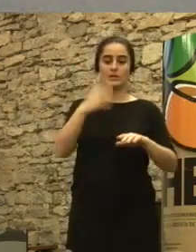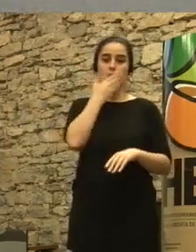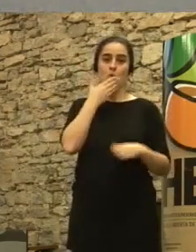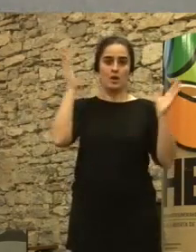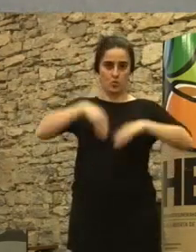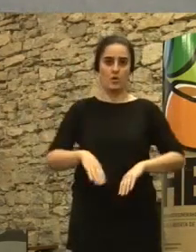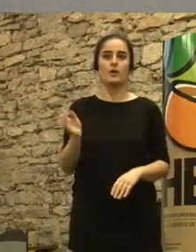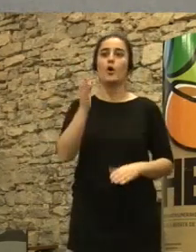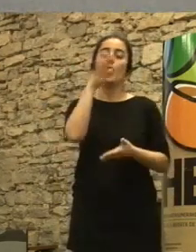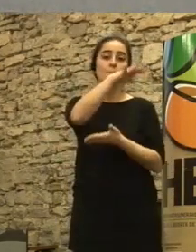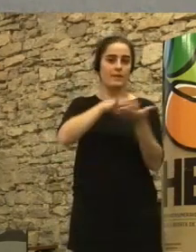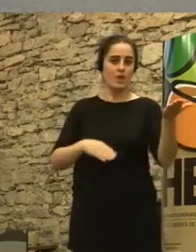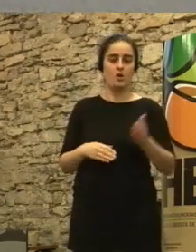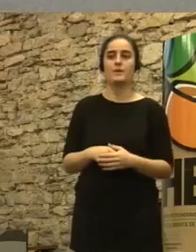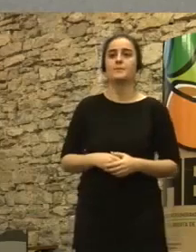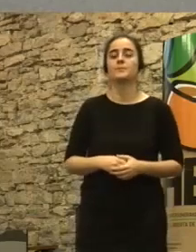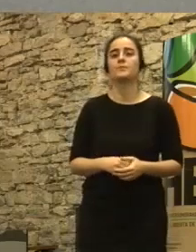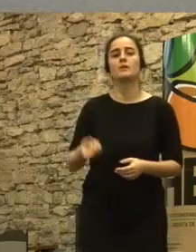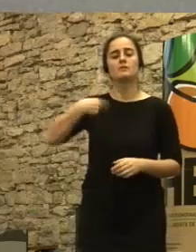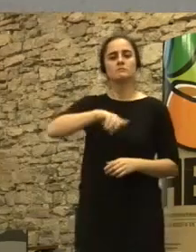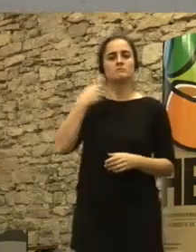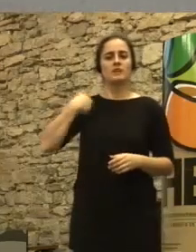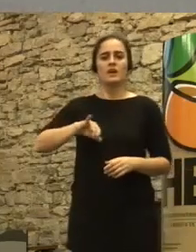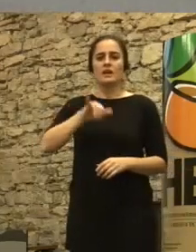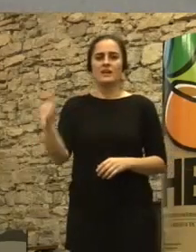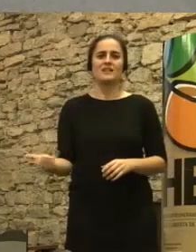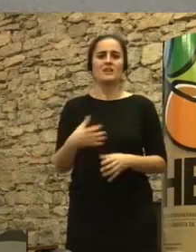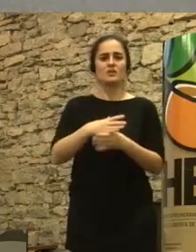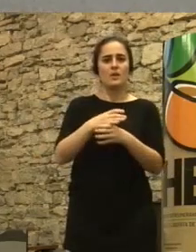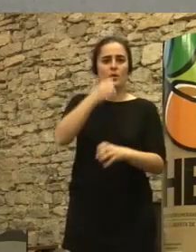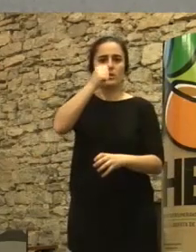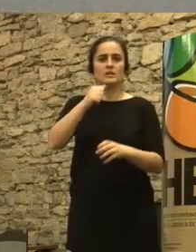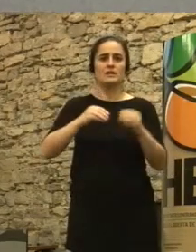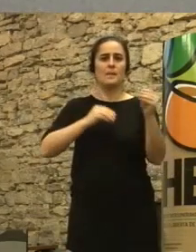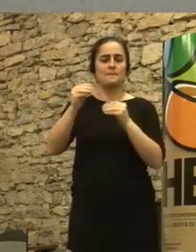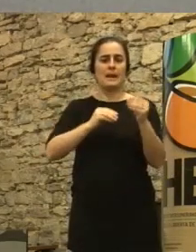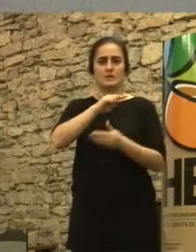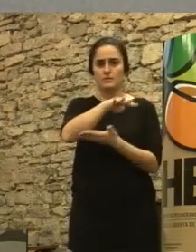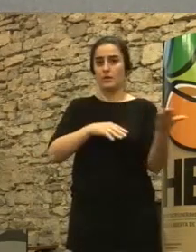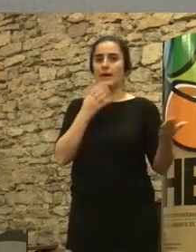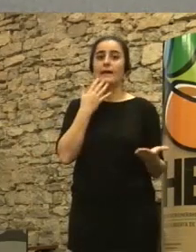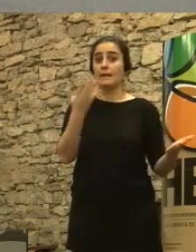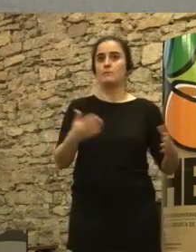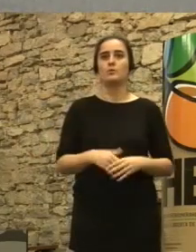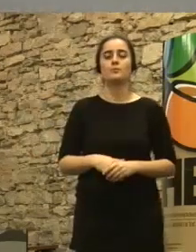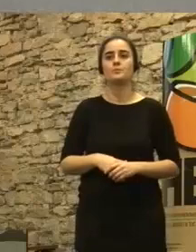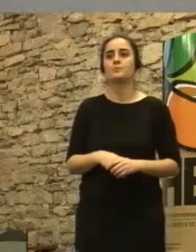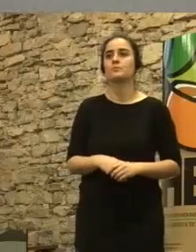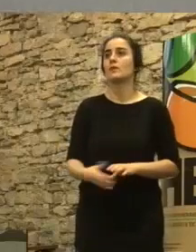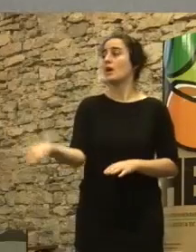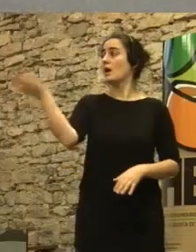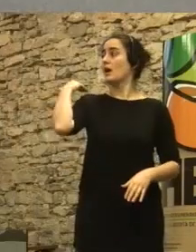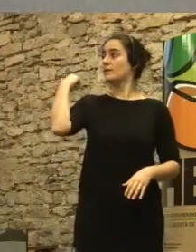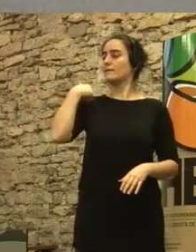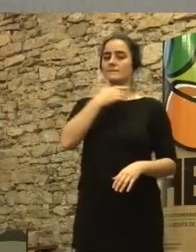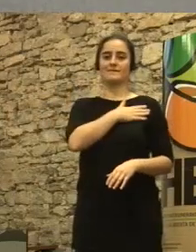Barcelona, digamos, ¿vale? Estamos cansados de las botellas de plástico en Barcelona, por decir una. Antes me habría gustado